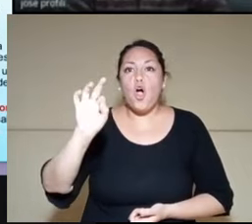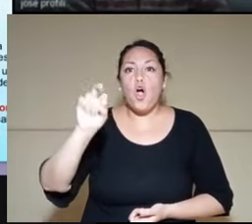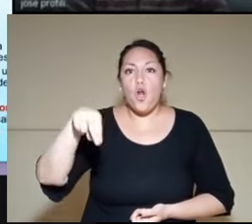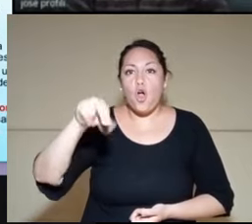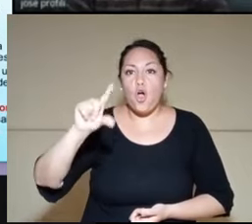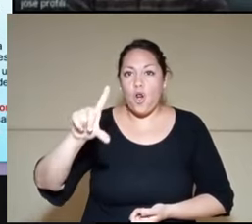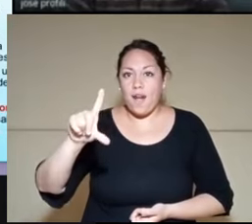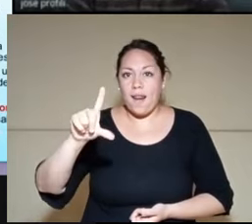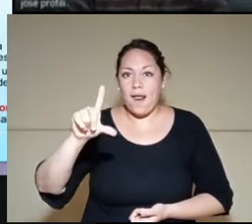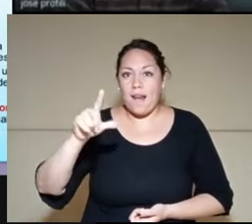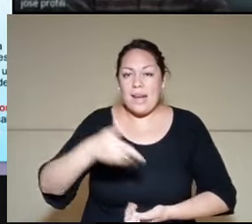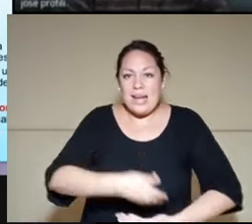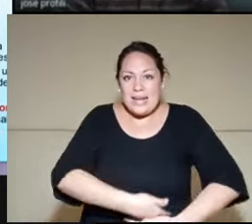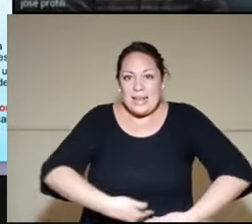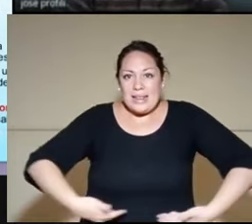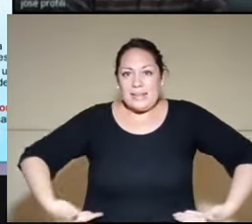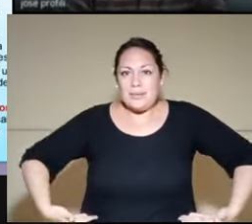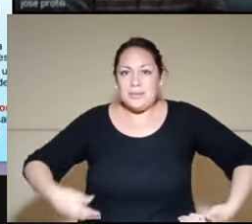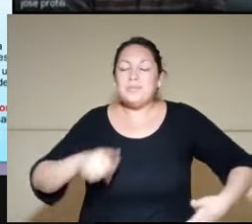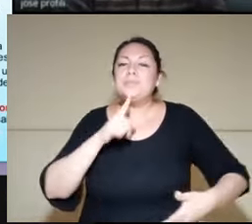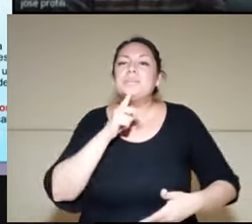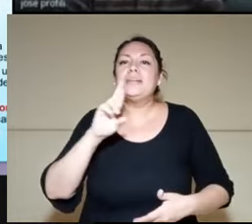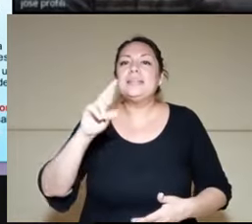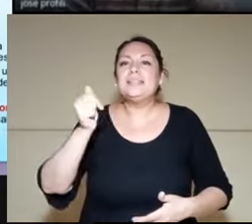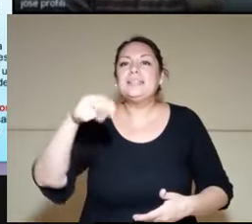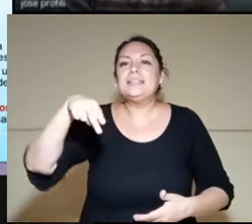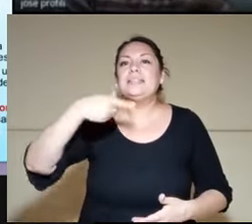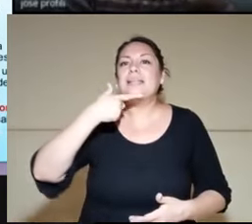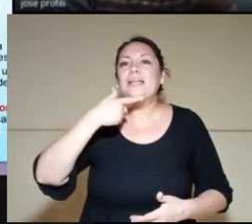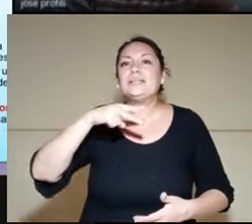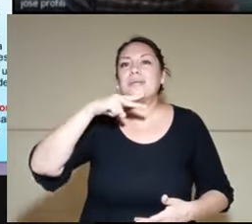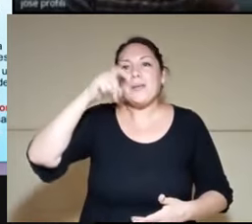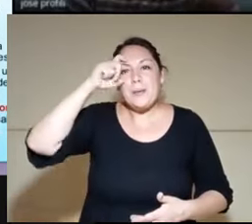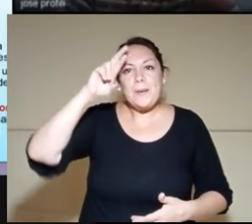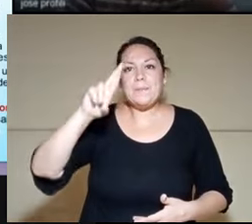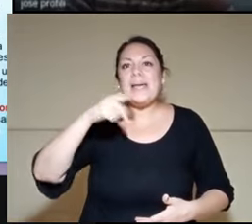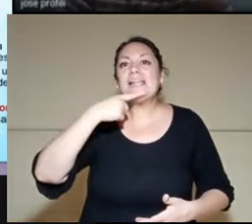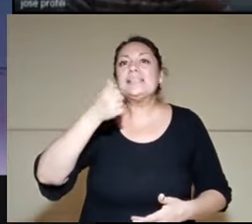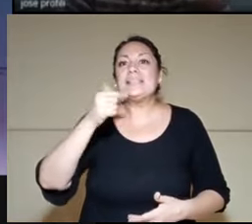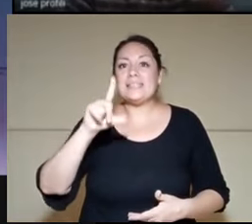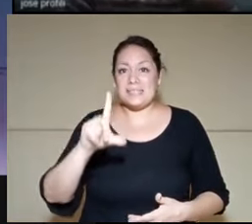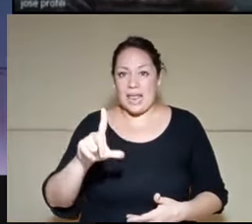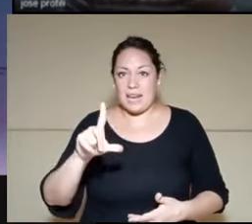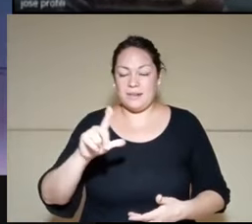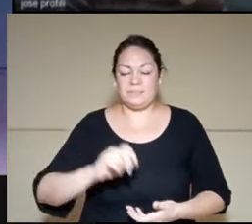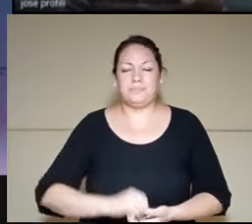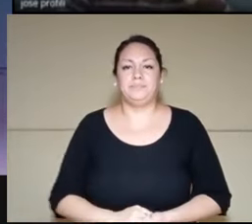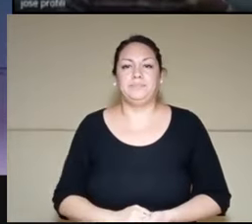tres ejes por los cuales yo voy a cortar y voy a tener las caras de un órgano.